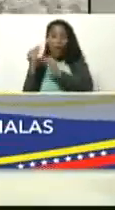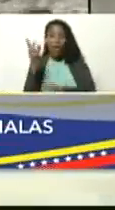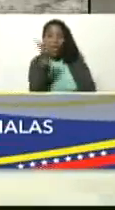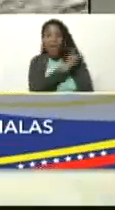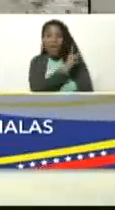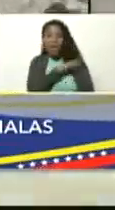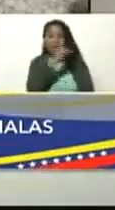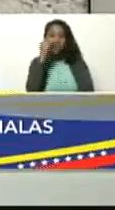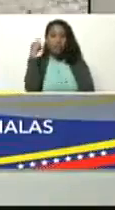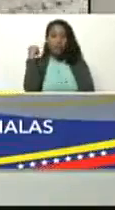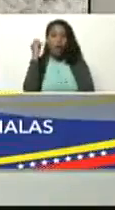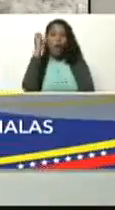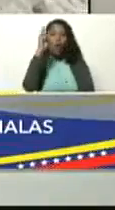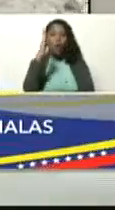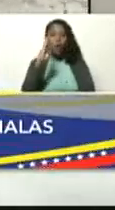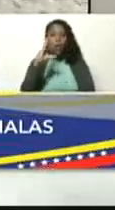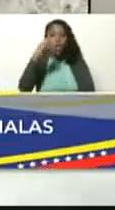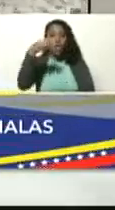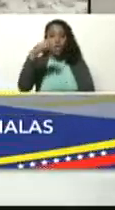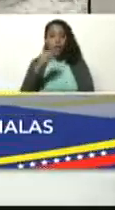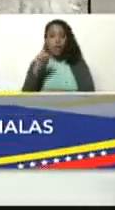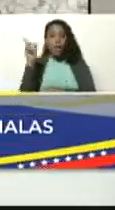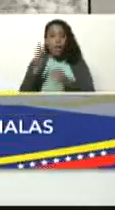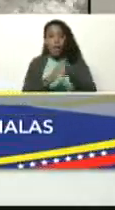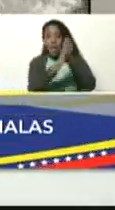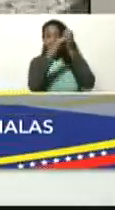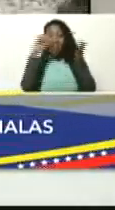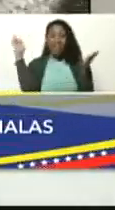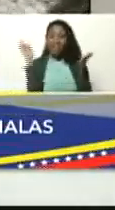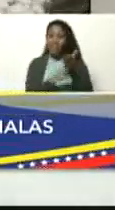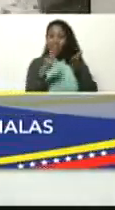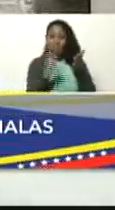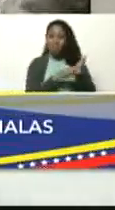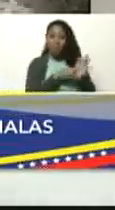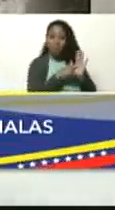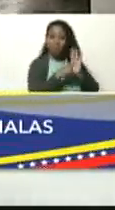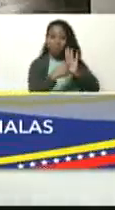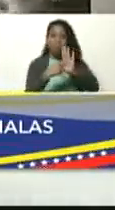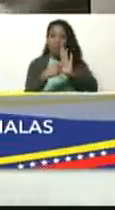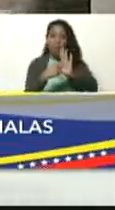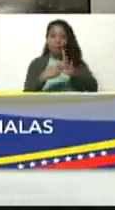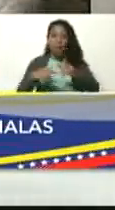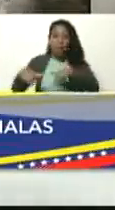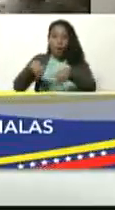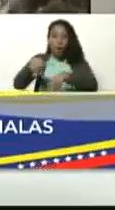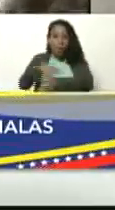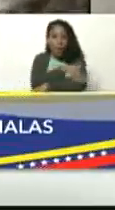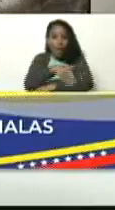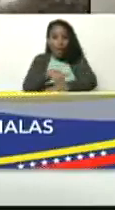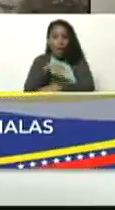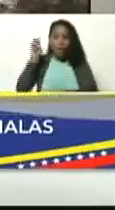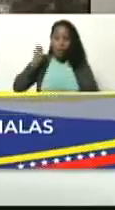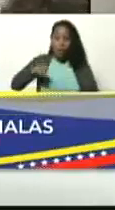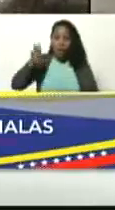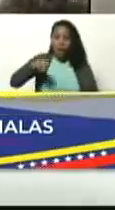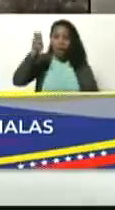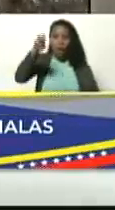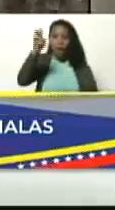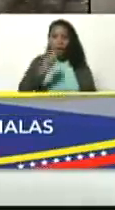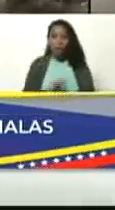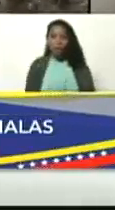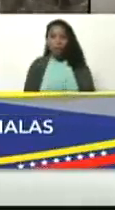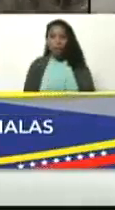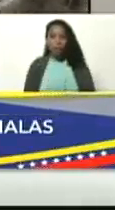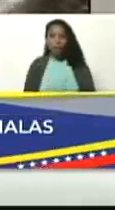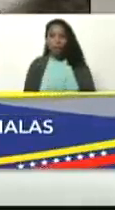y jefes de VCH, son líderes reales allí, de la esquina, del barrio, de la escalera.